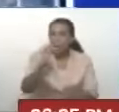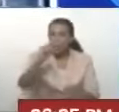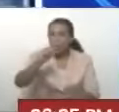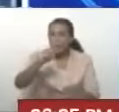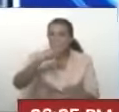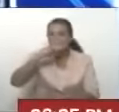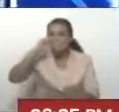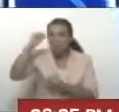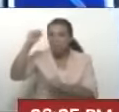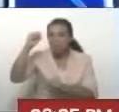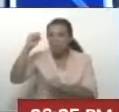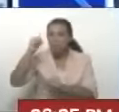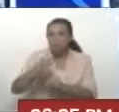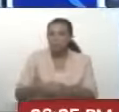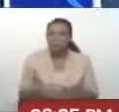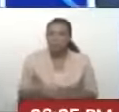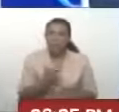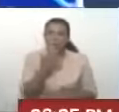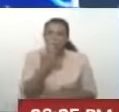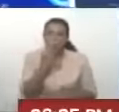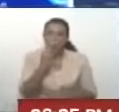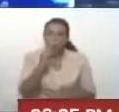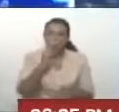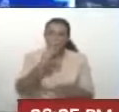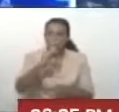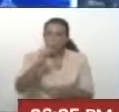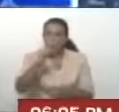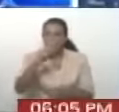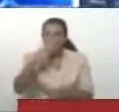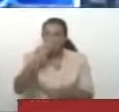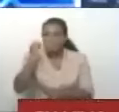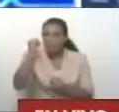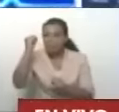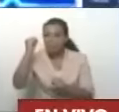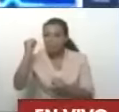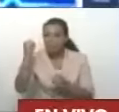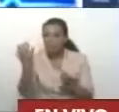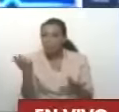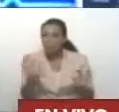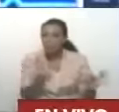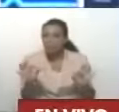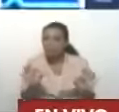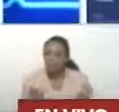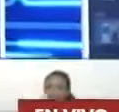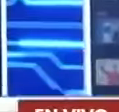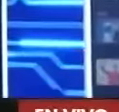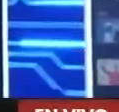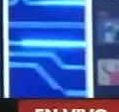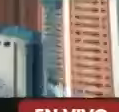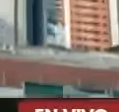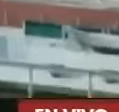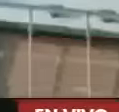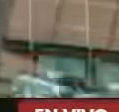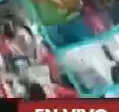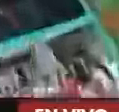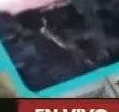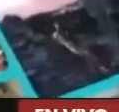segmento que le gusta a ustedes. Vamos conversadito, un tema bien chévere. No se lo pierdan. Adelante.